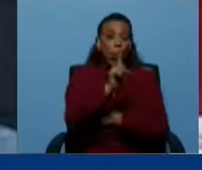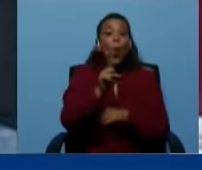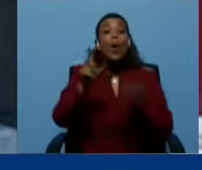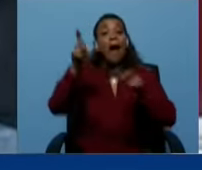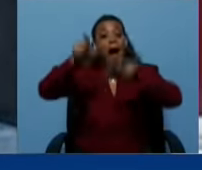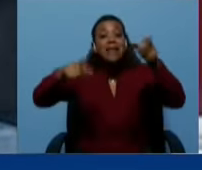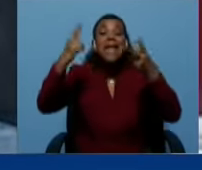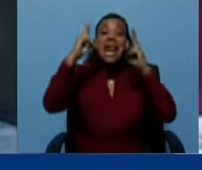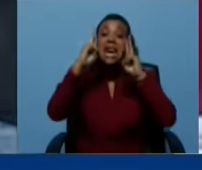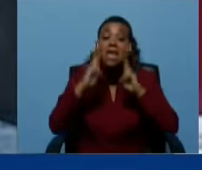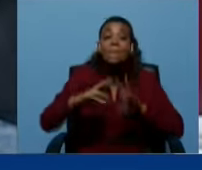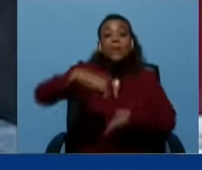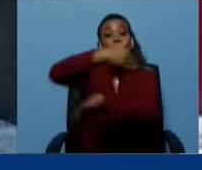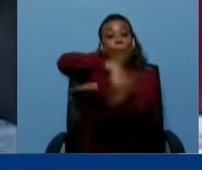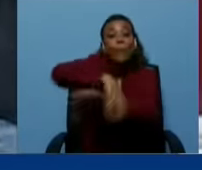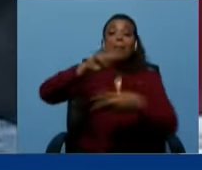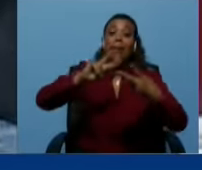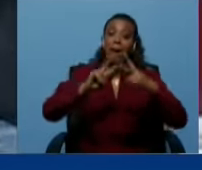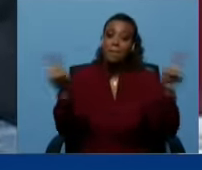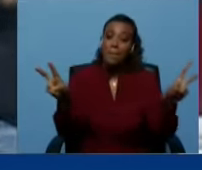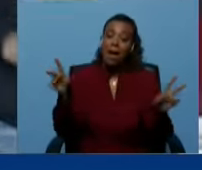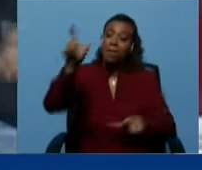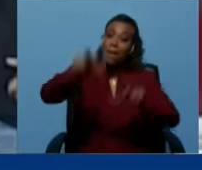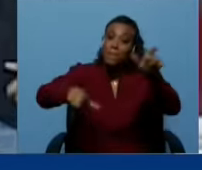del pueblo y de la paz.